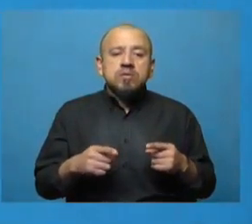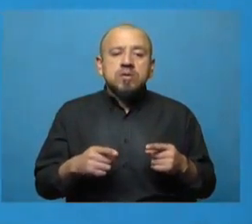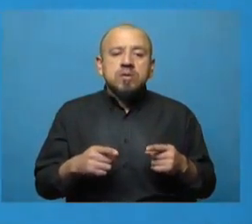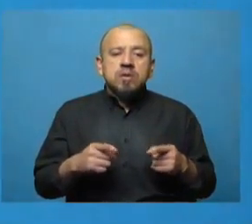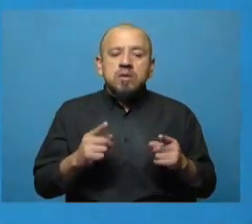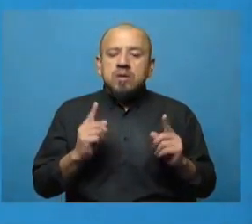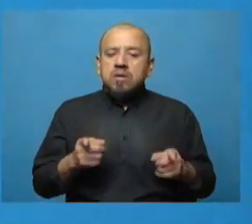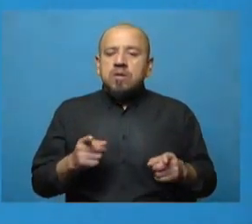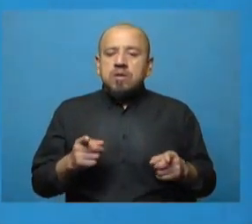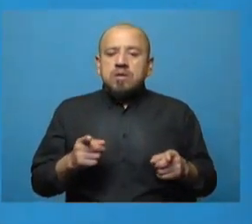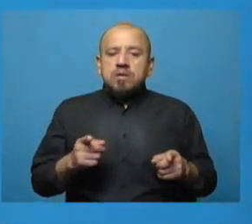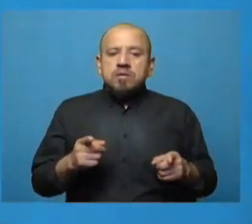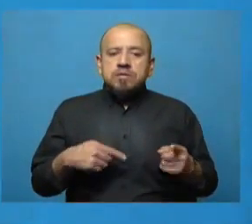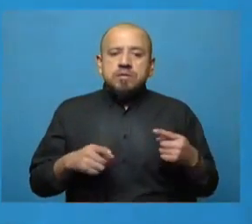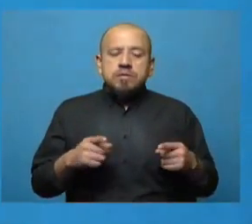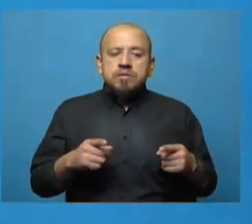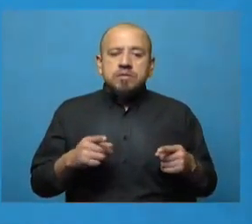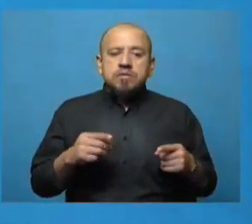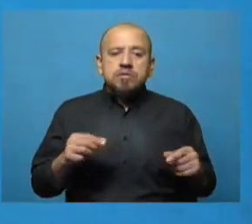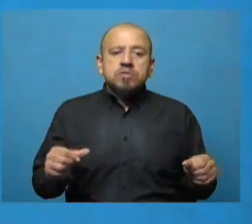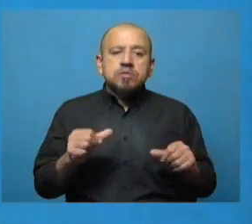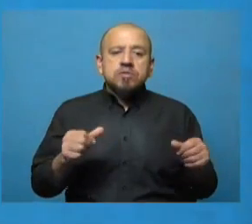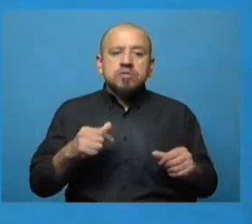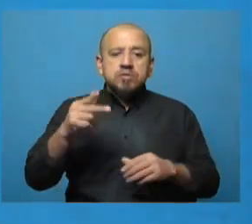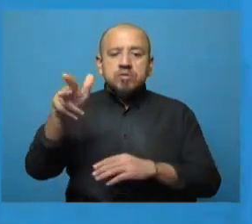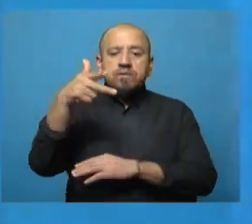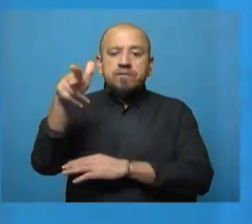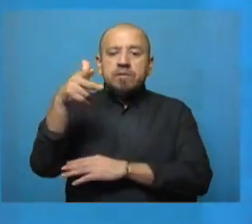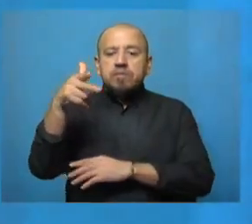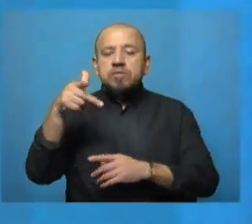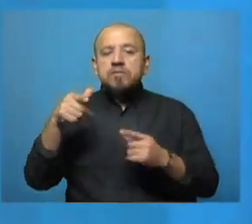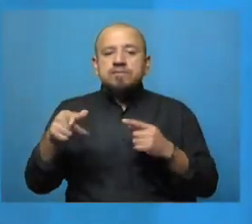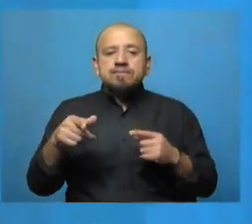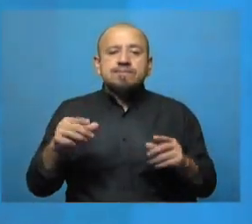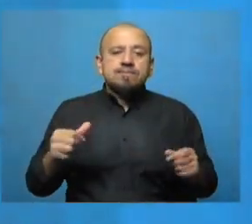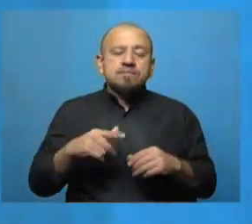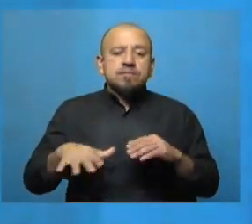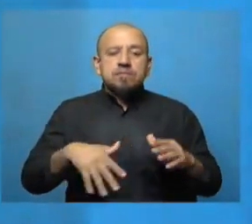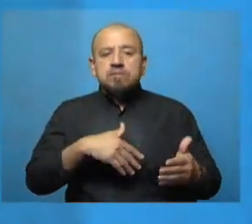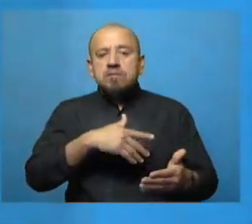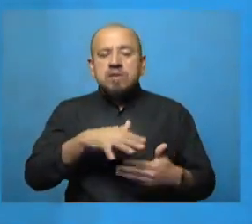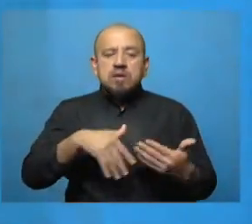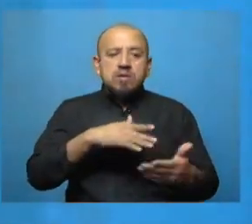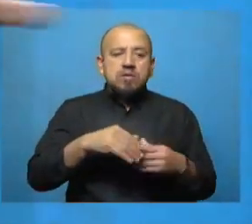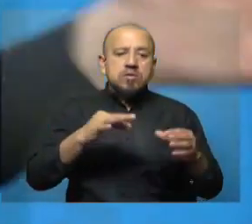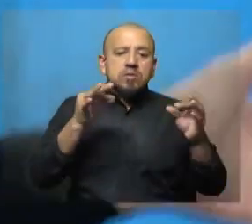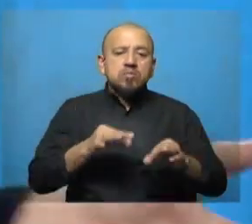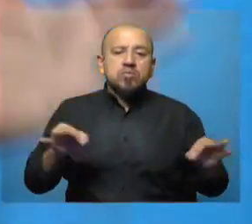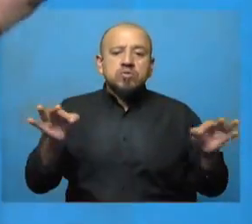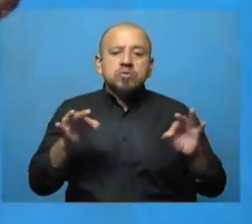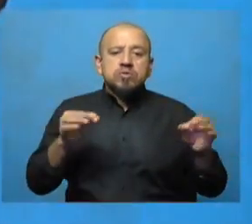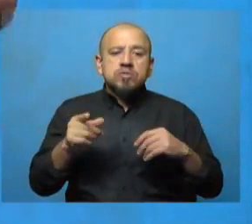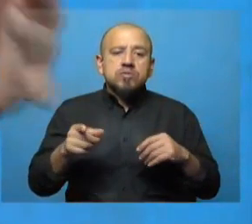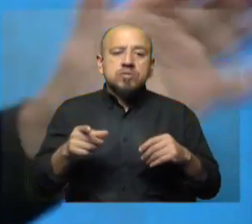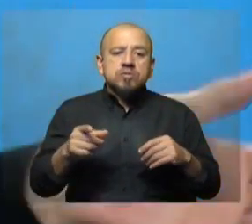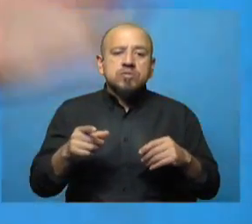editando el show porque lo filmamos todo Yo estoy mezclando las músicas porque la música